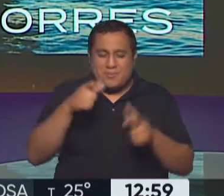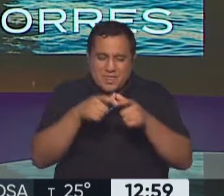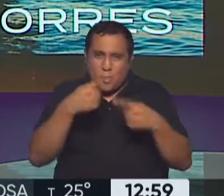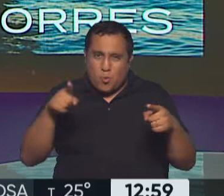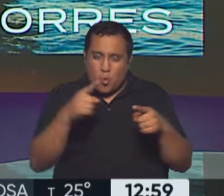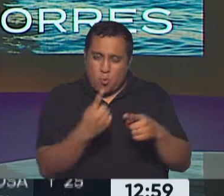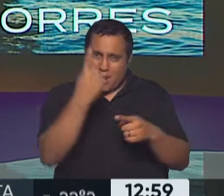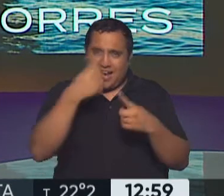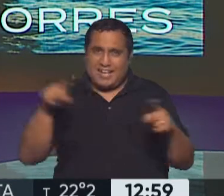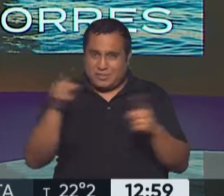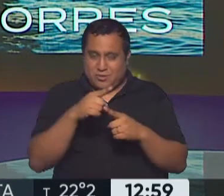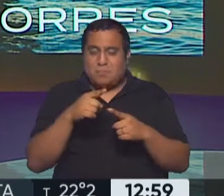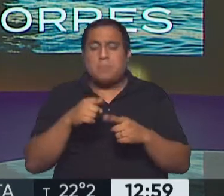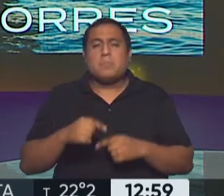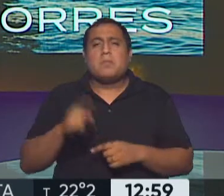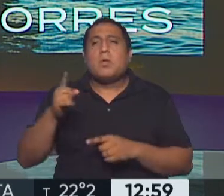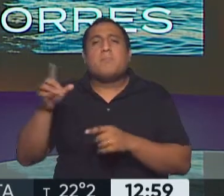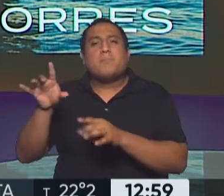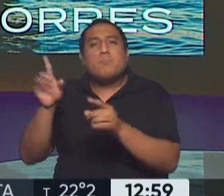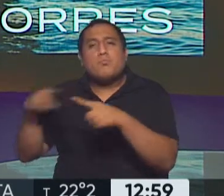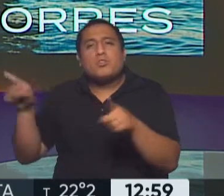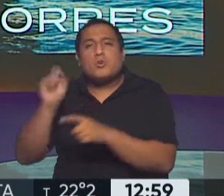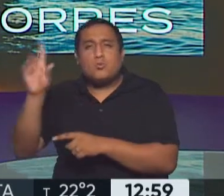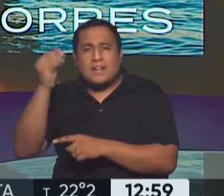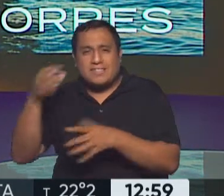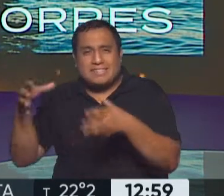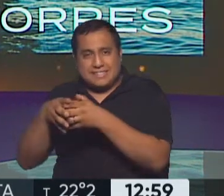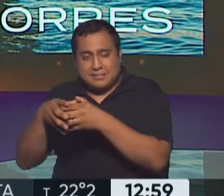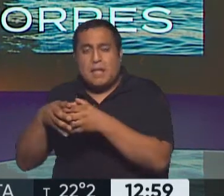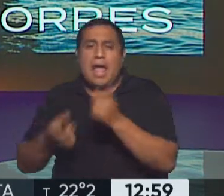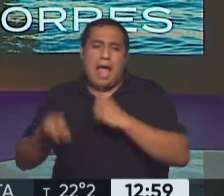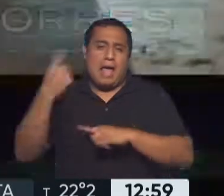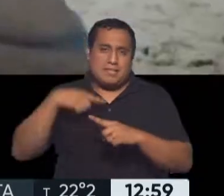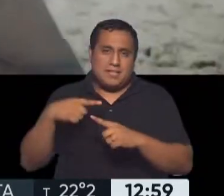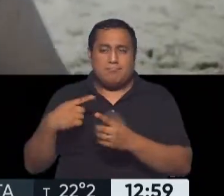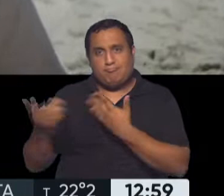con los Nati Roots desde Brasil. Muchos invitados, muchas ganas de hablar. Ayer estuvimos con Diego Torres.